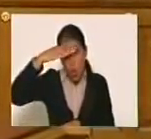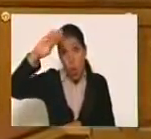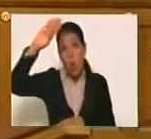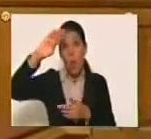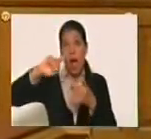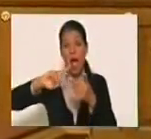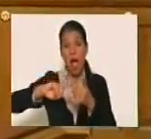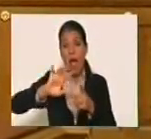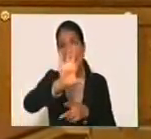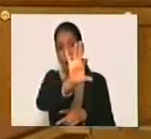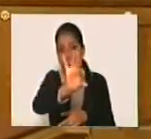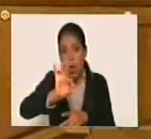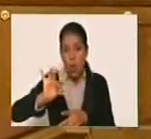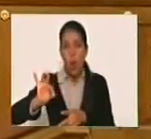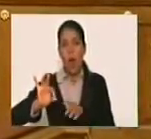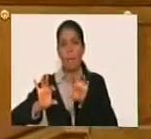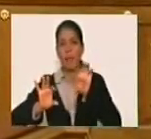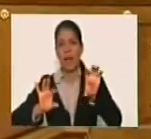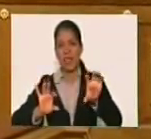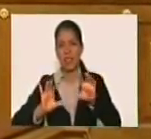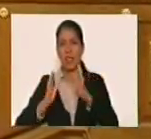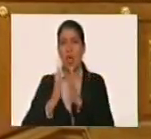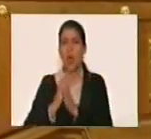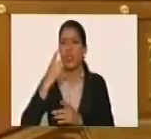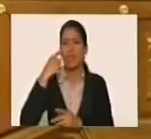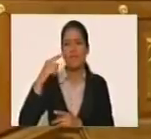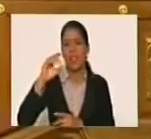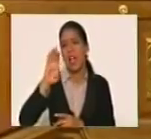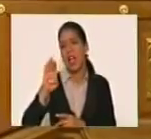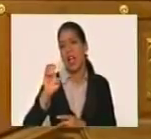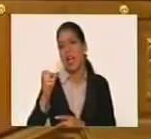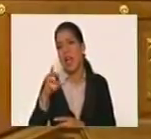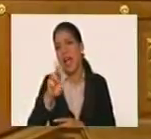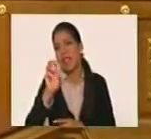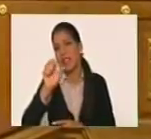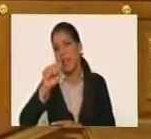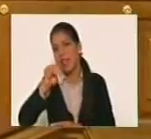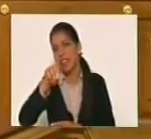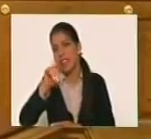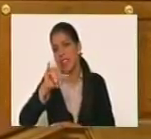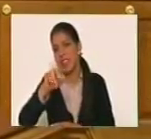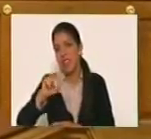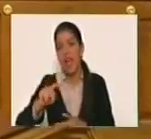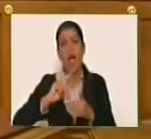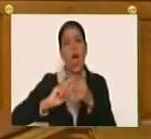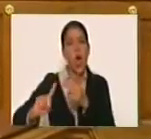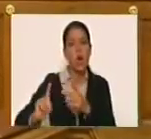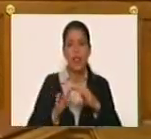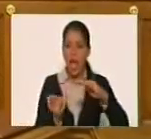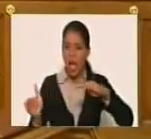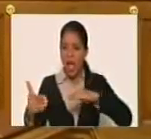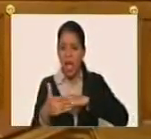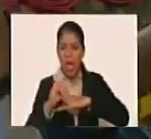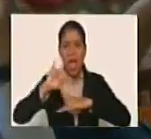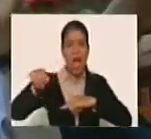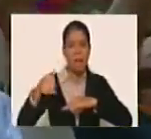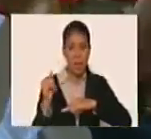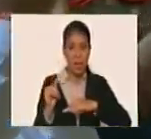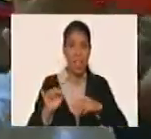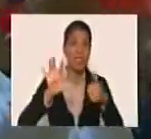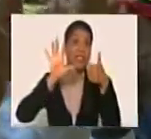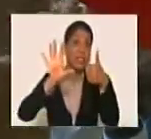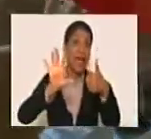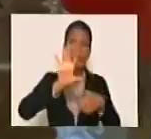fue seleccionado San Vicente y las Granadinas, Santa Lucía, Granada, Jamaica. De